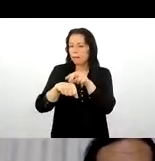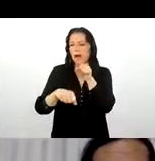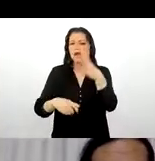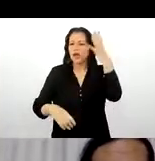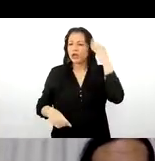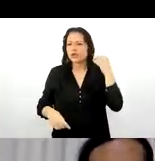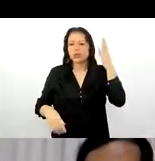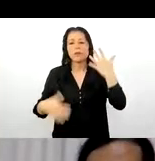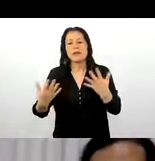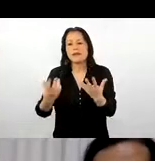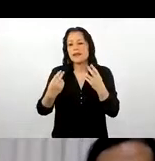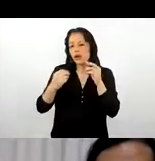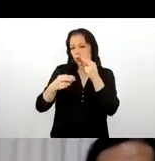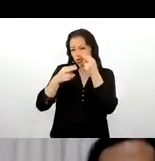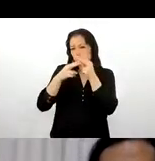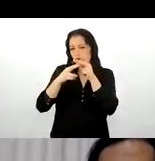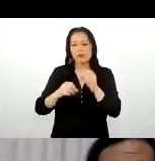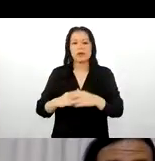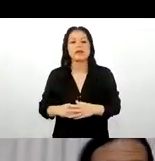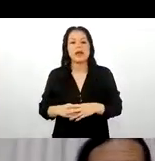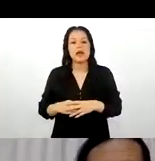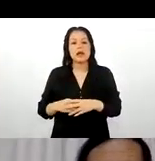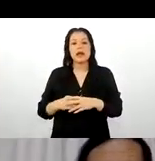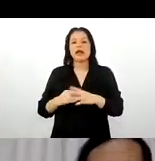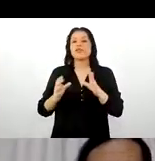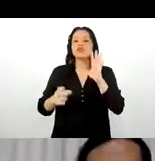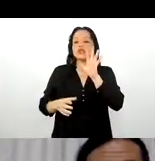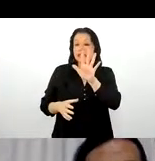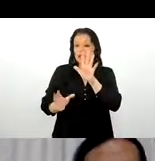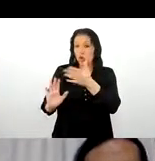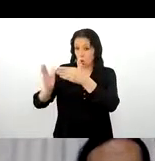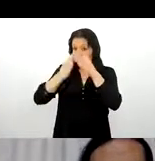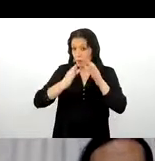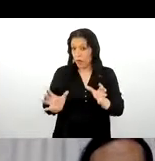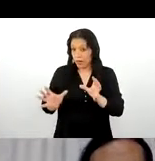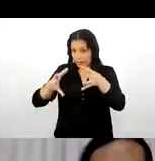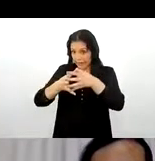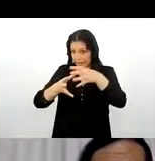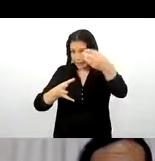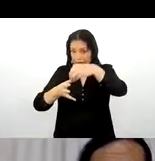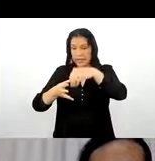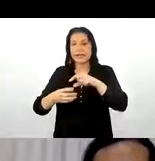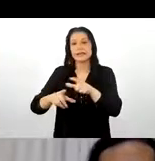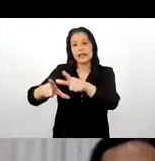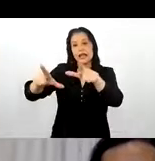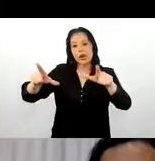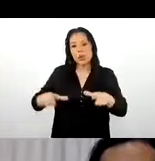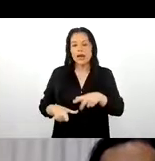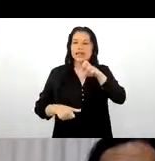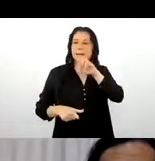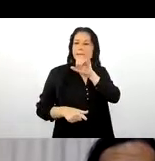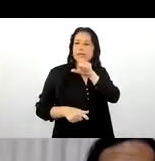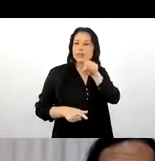como su nombre lo menciona, reúne a 5 comunidades justamente en la zona de Pisac y